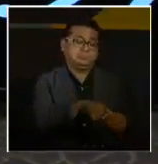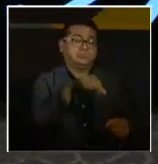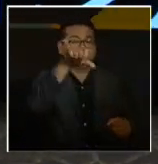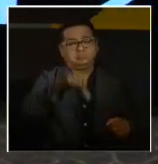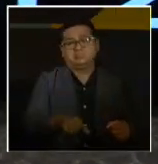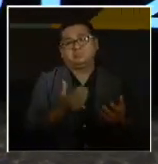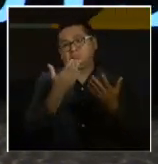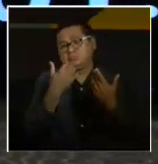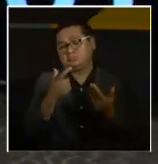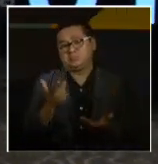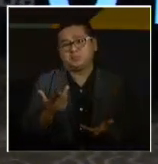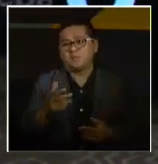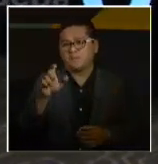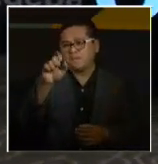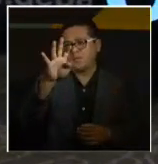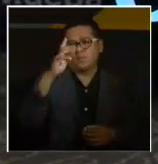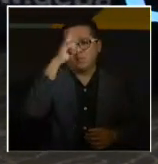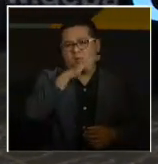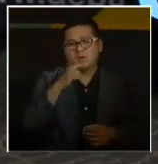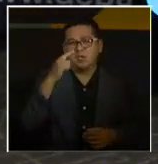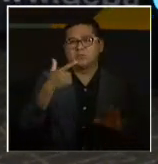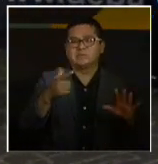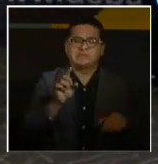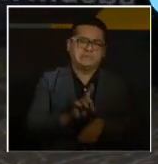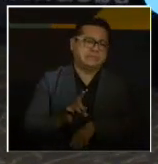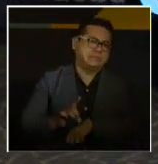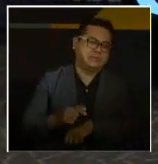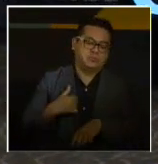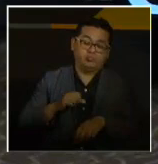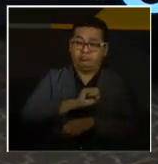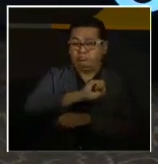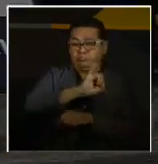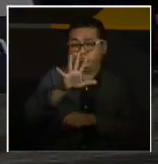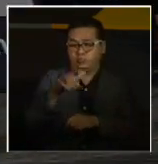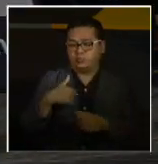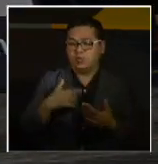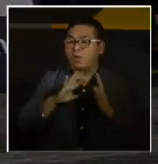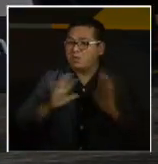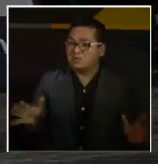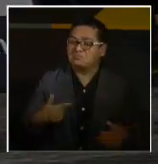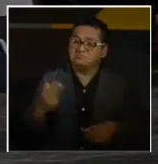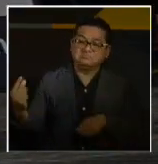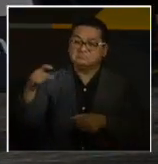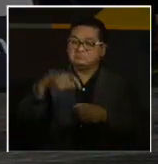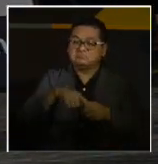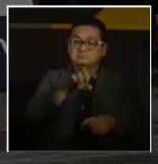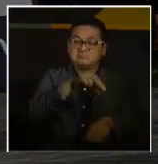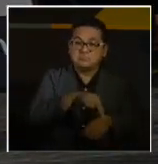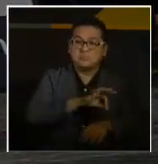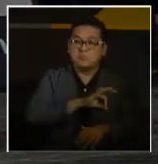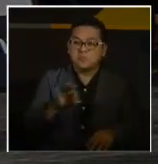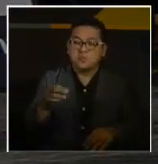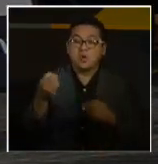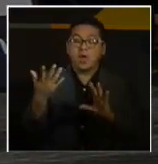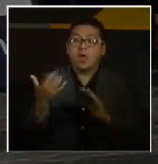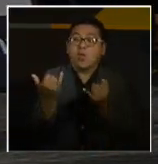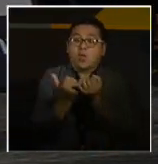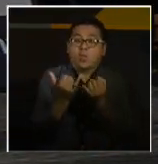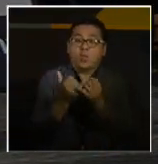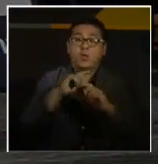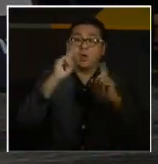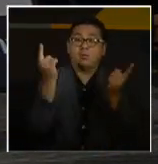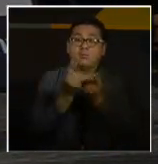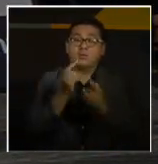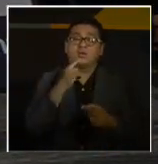hoy no hay médico 24 horas, los 7 días de la semana, cuenten con servicio médico, adecuando también los servicios que ahí se